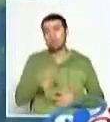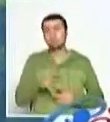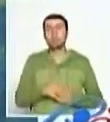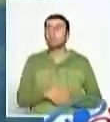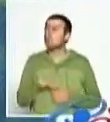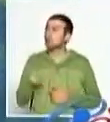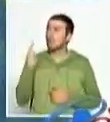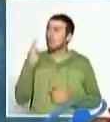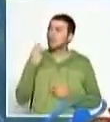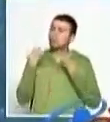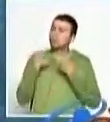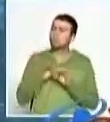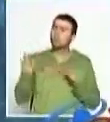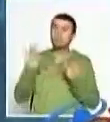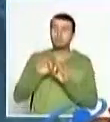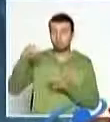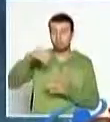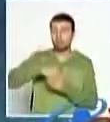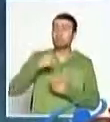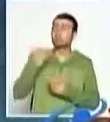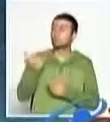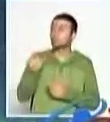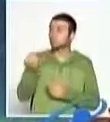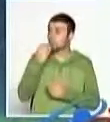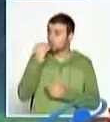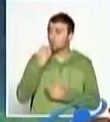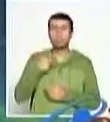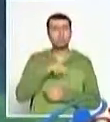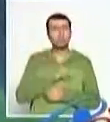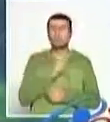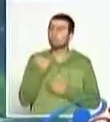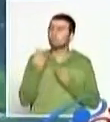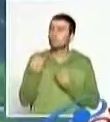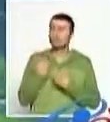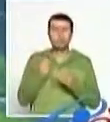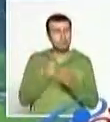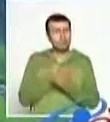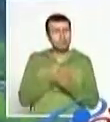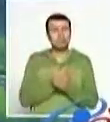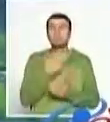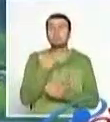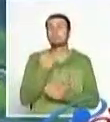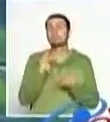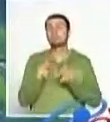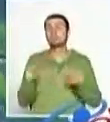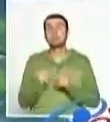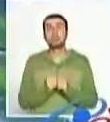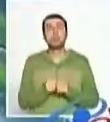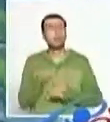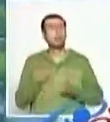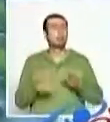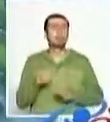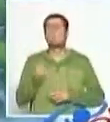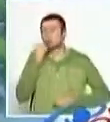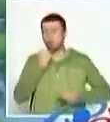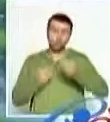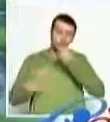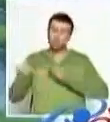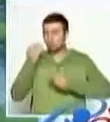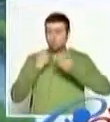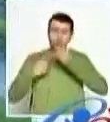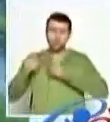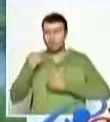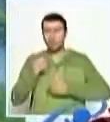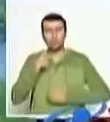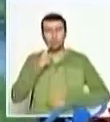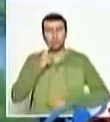importante en la parte alimentaria, que es una de las cosas que más insistimos con los pacientes, es que hay alimentos que lo vuelven a uno ácido, como ellos hablaban, que